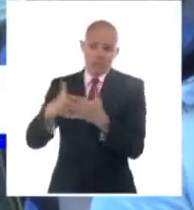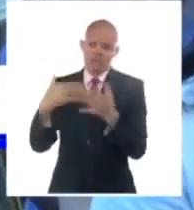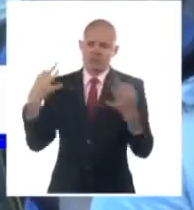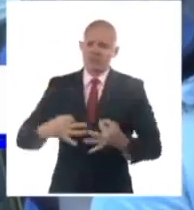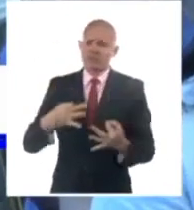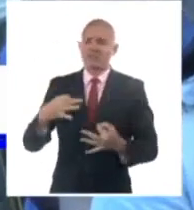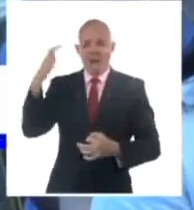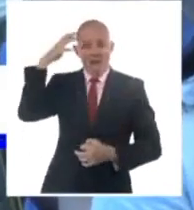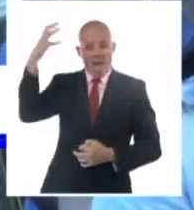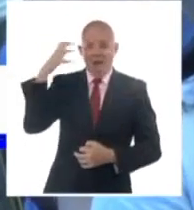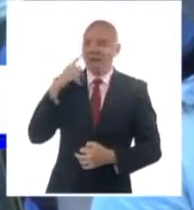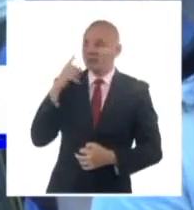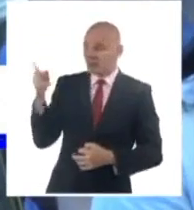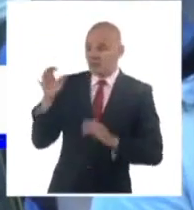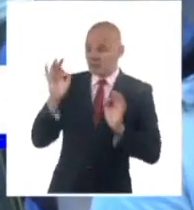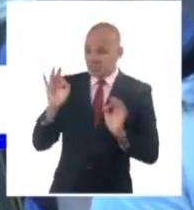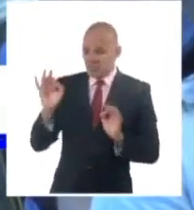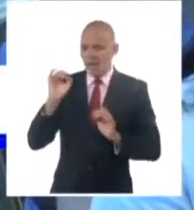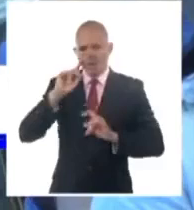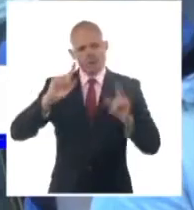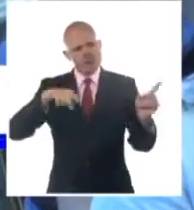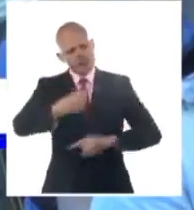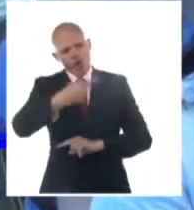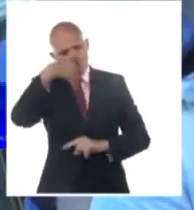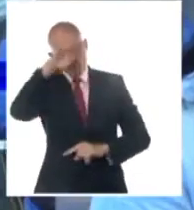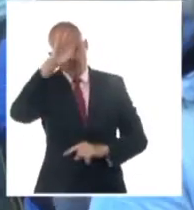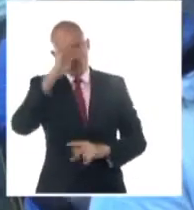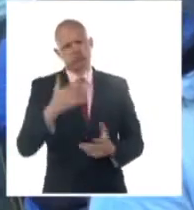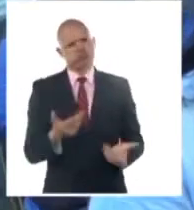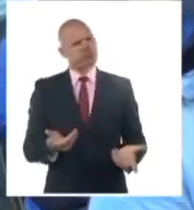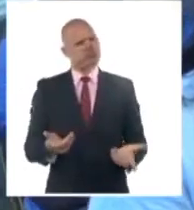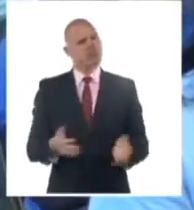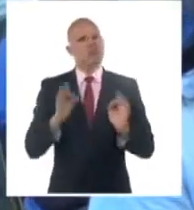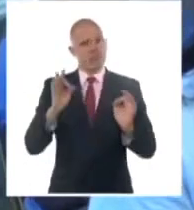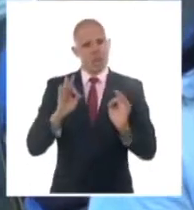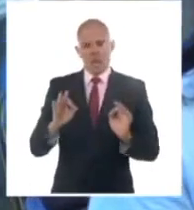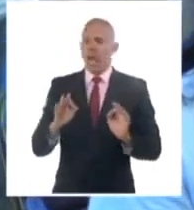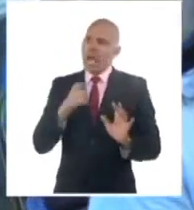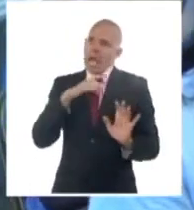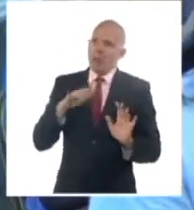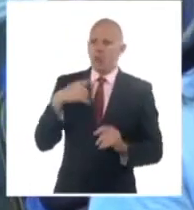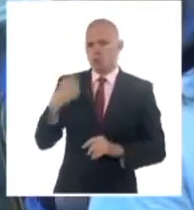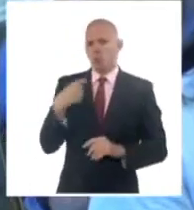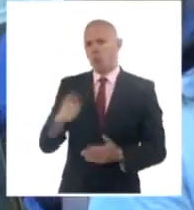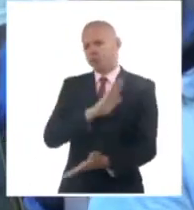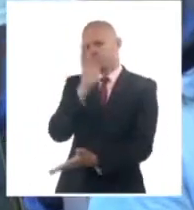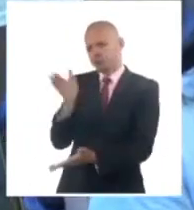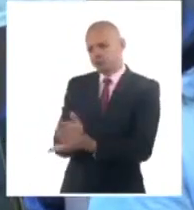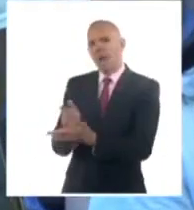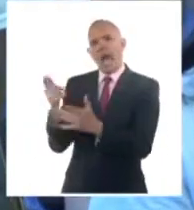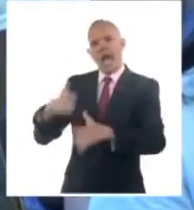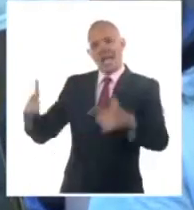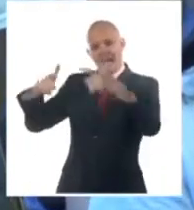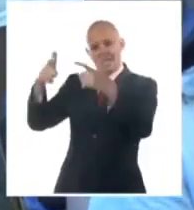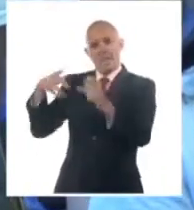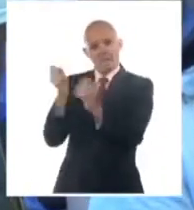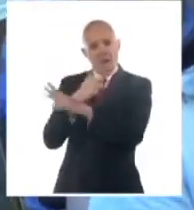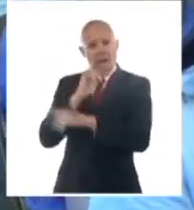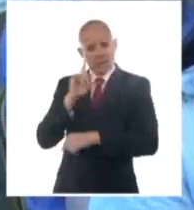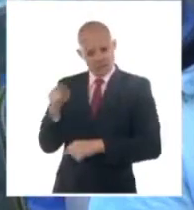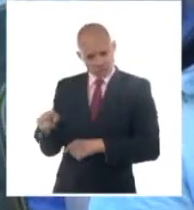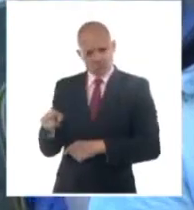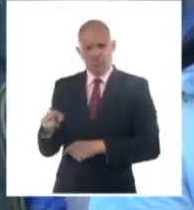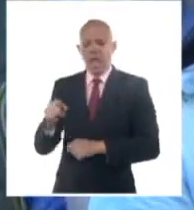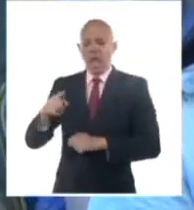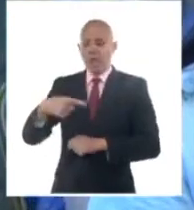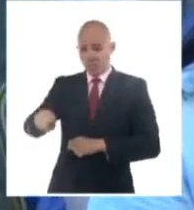durante siglos. Por lo tanto, eso nos vamos a reunir en la Casa Blanca y en diferentes lugares del país y en el mundo el 25 de